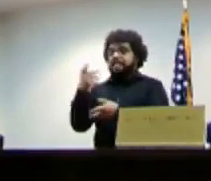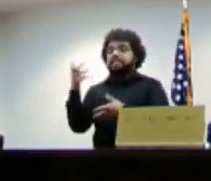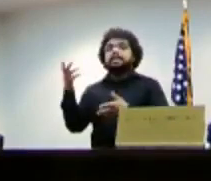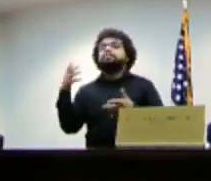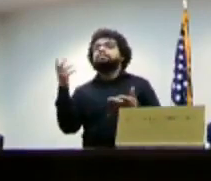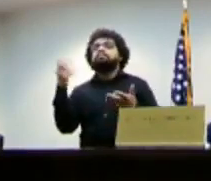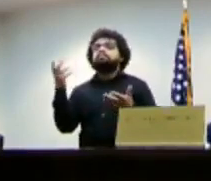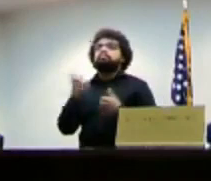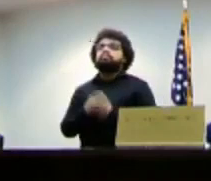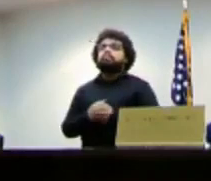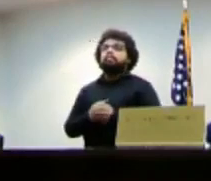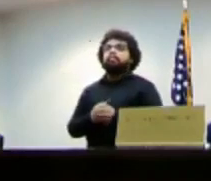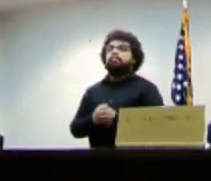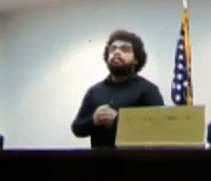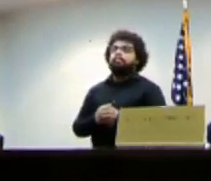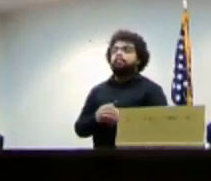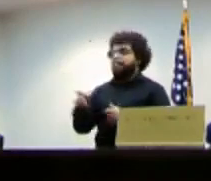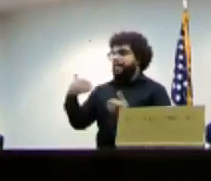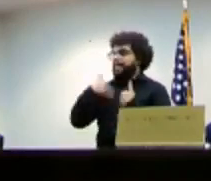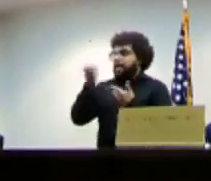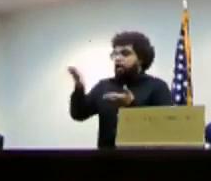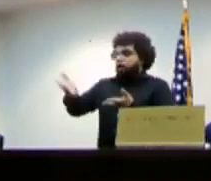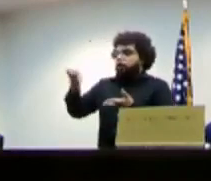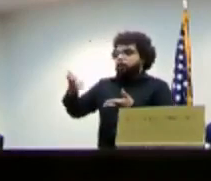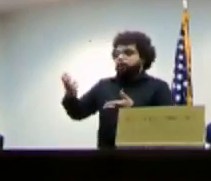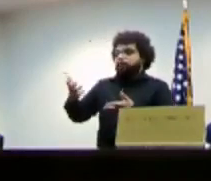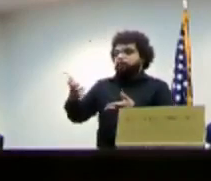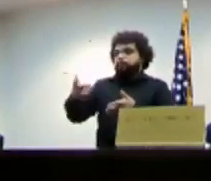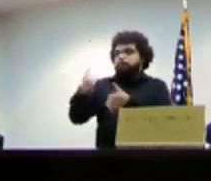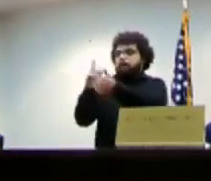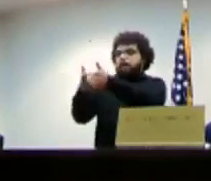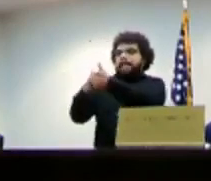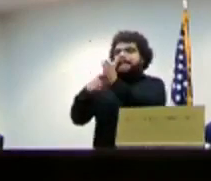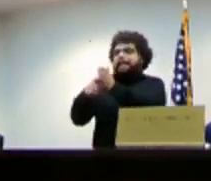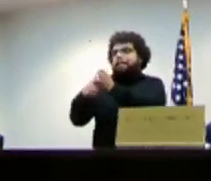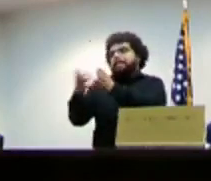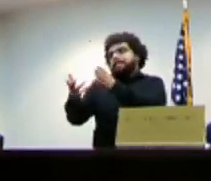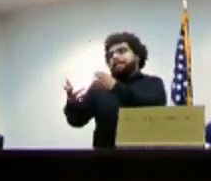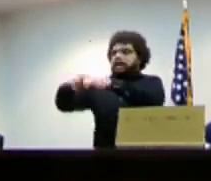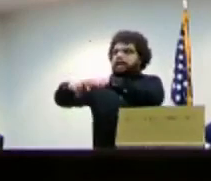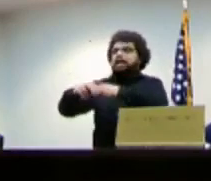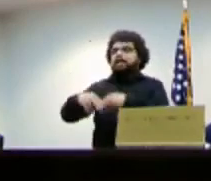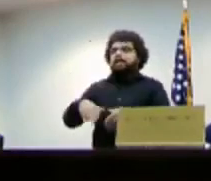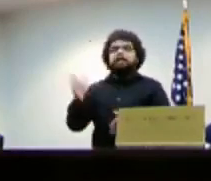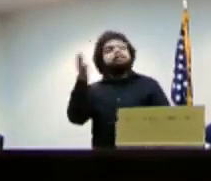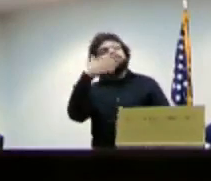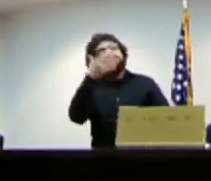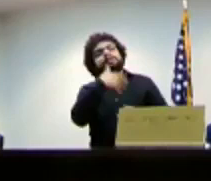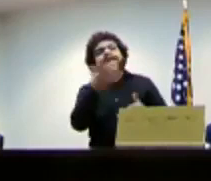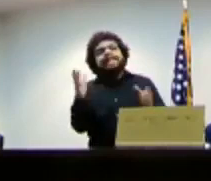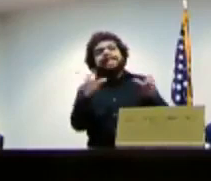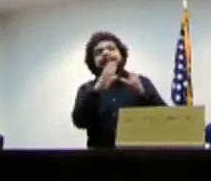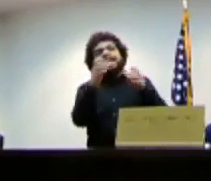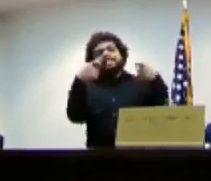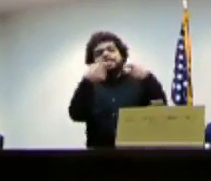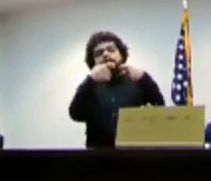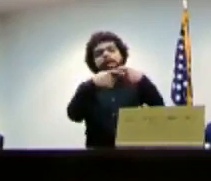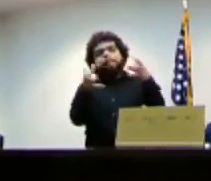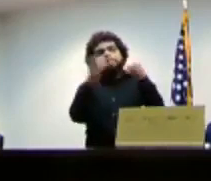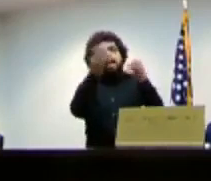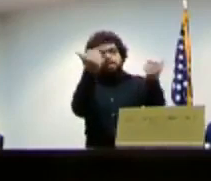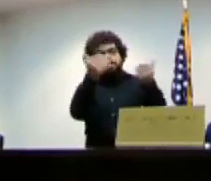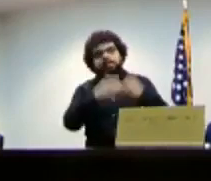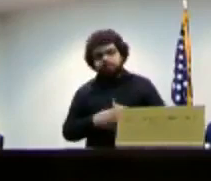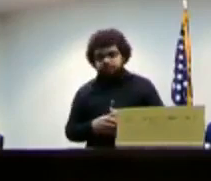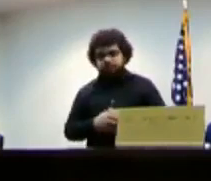me faltan, tengo aquí una demanda más grande, tienes que producirme más o tienes que producir...